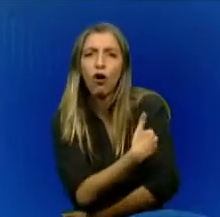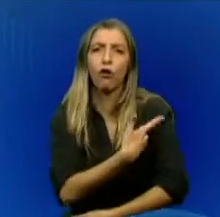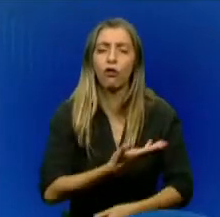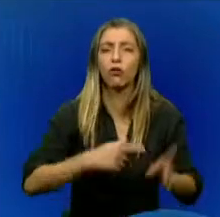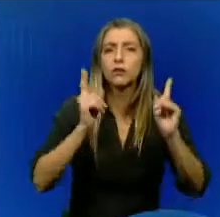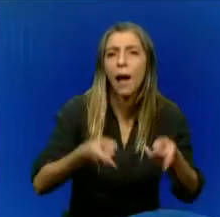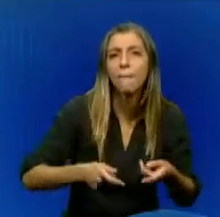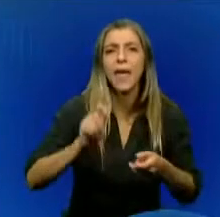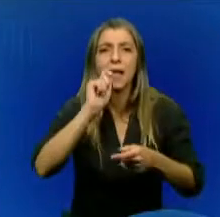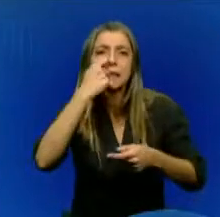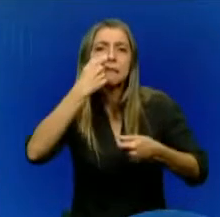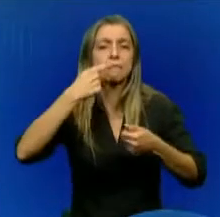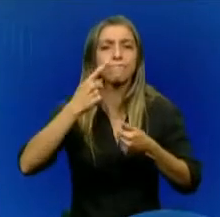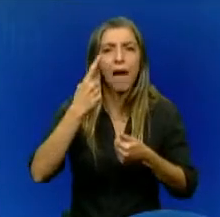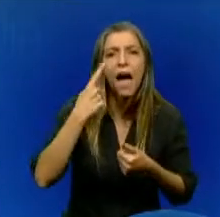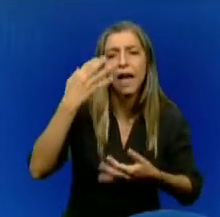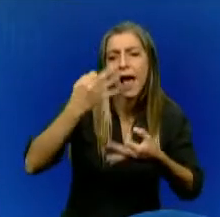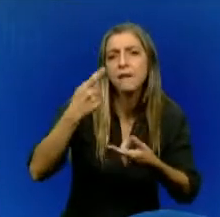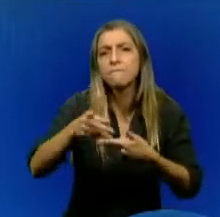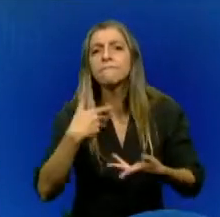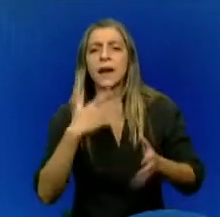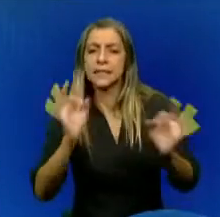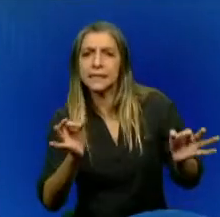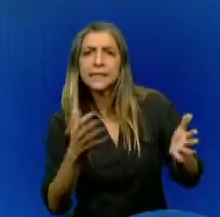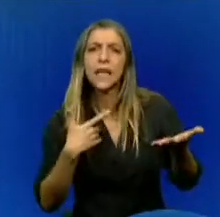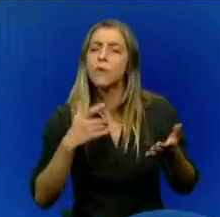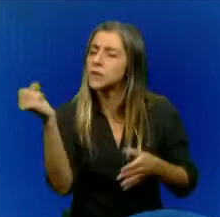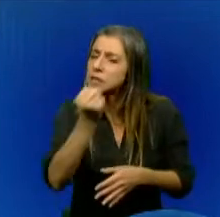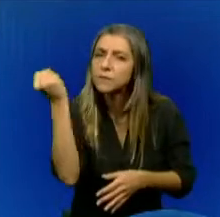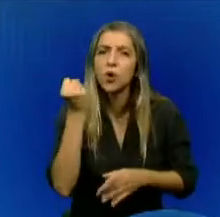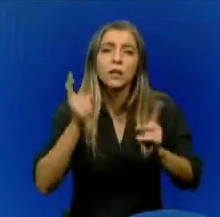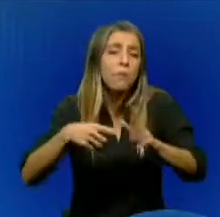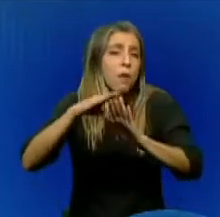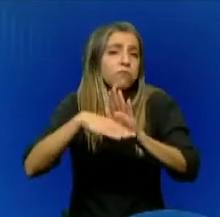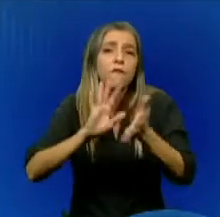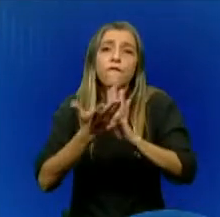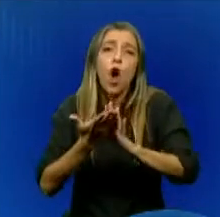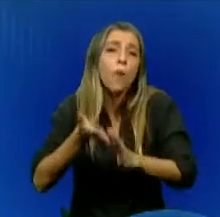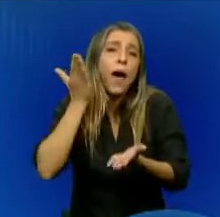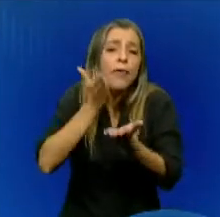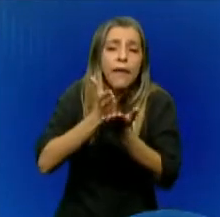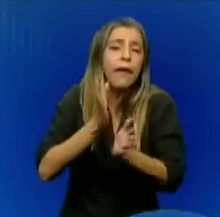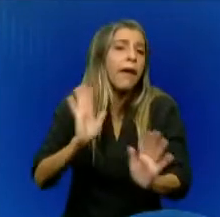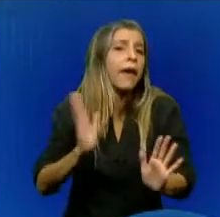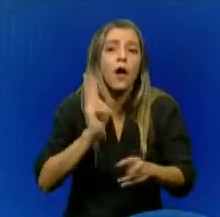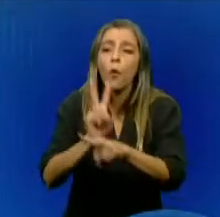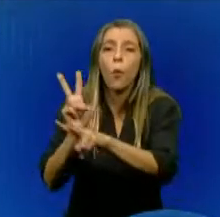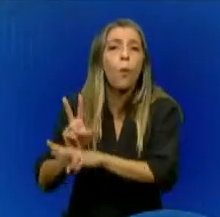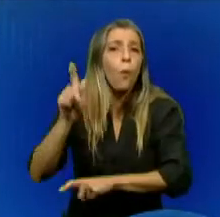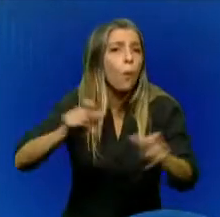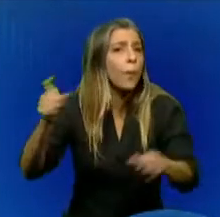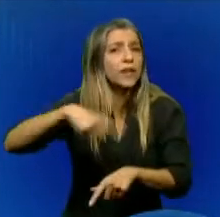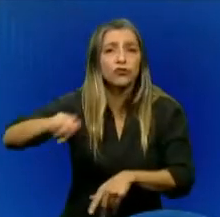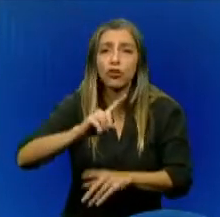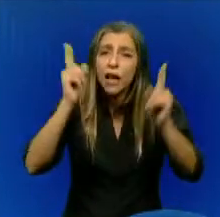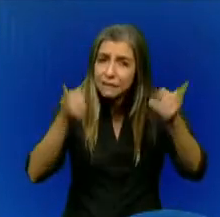que seguir imponiendo las restricciones si son necesarias para cuidar la vida de todos los argentinos, incluso la de la presencialidad